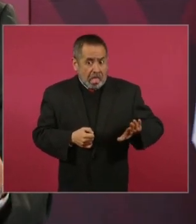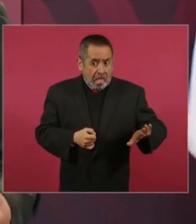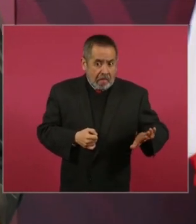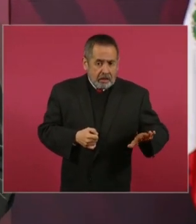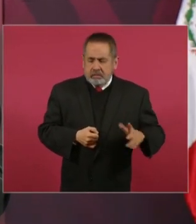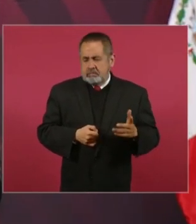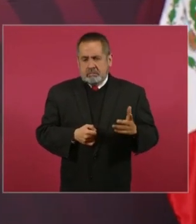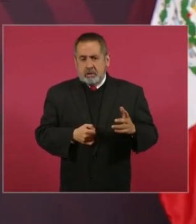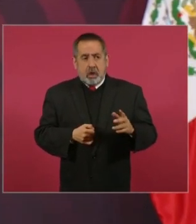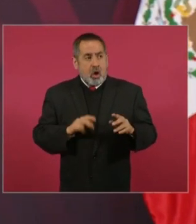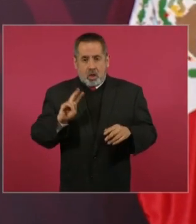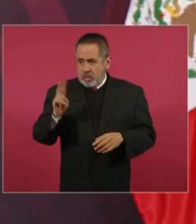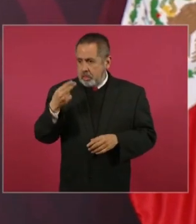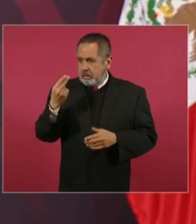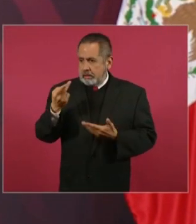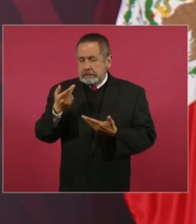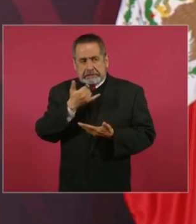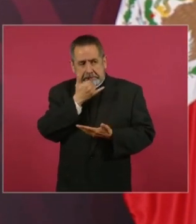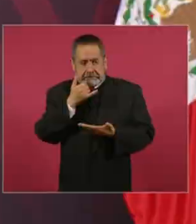se les devolvía